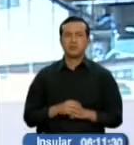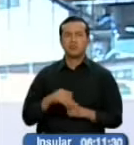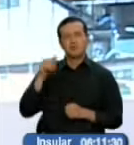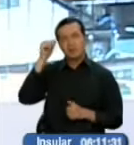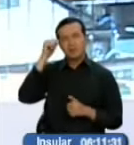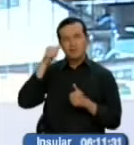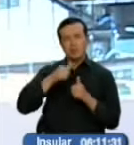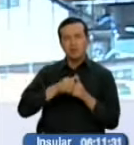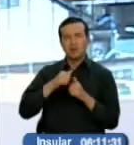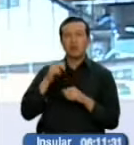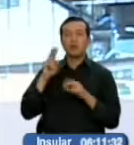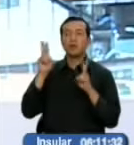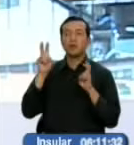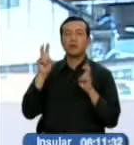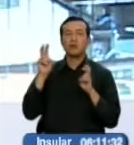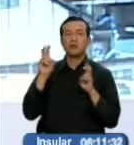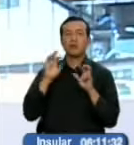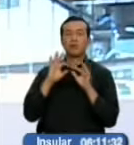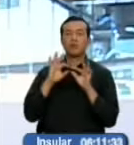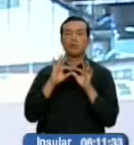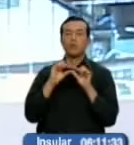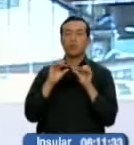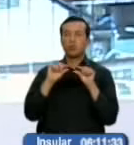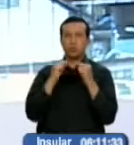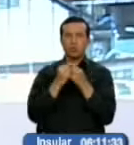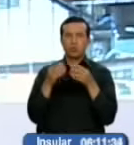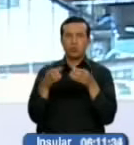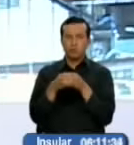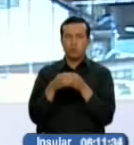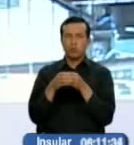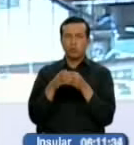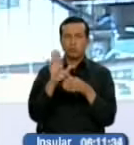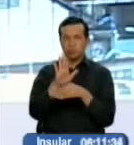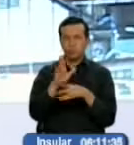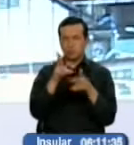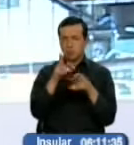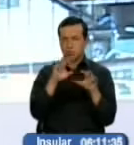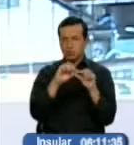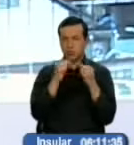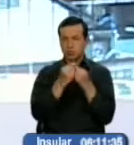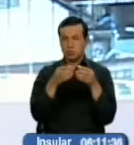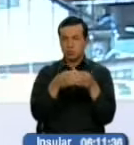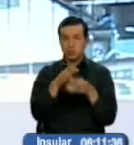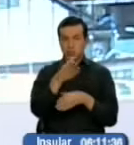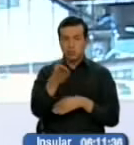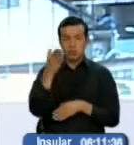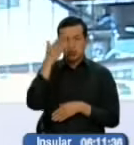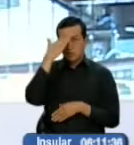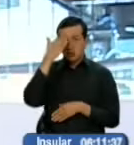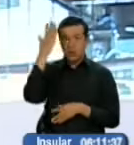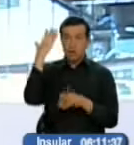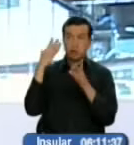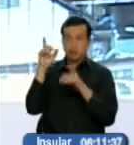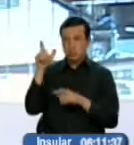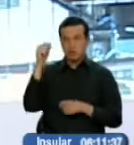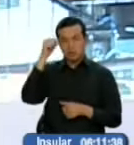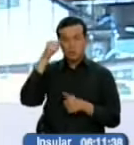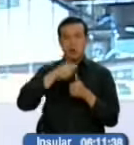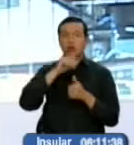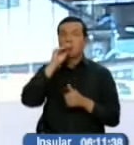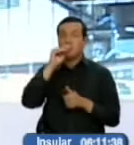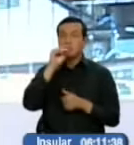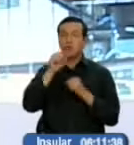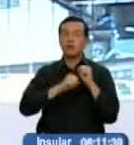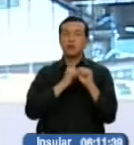Frente de Reconstrucción Nacional, que ahí es donde están bastantes unidades, ¿no? Para aquellos de esas generaciones que no lo vivieron, estamos hablando